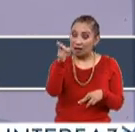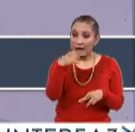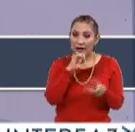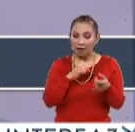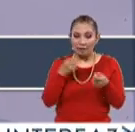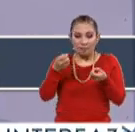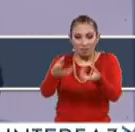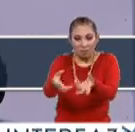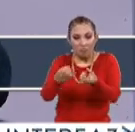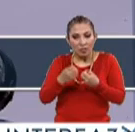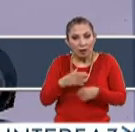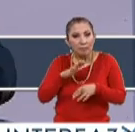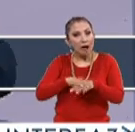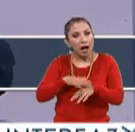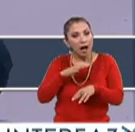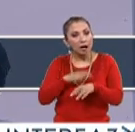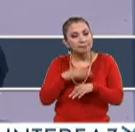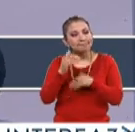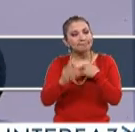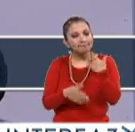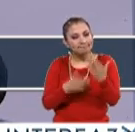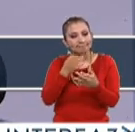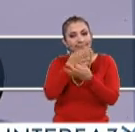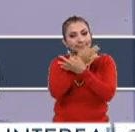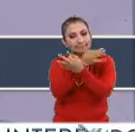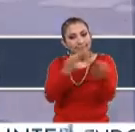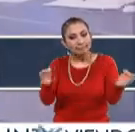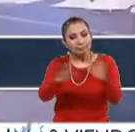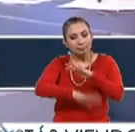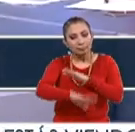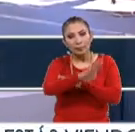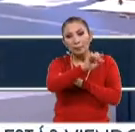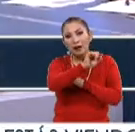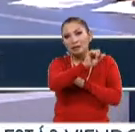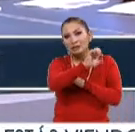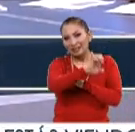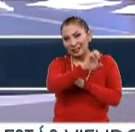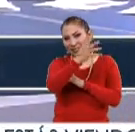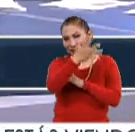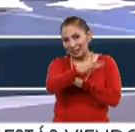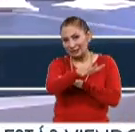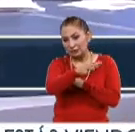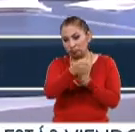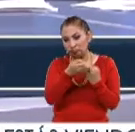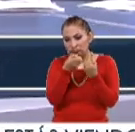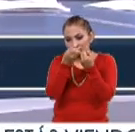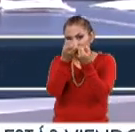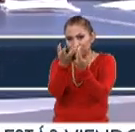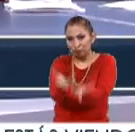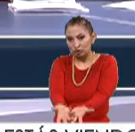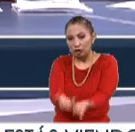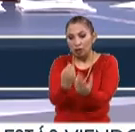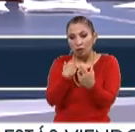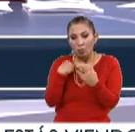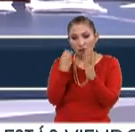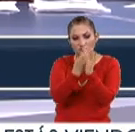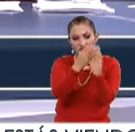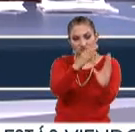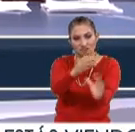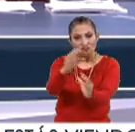para acá, cada vez. Entonces, al divulgarlo en base 10, pues el poder